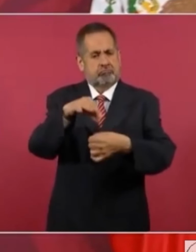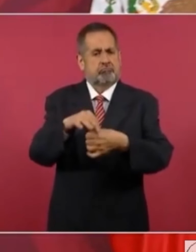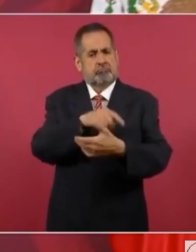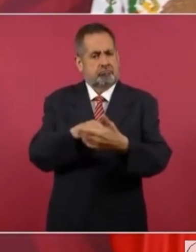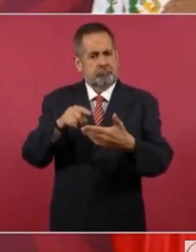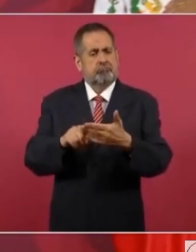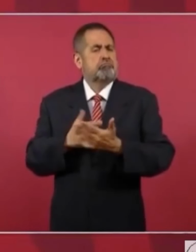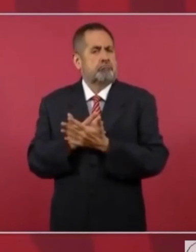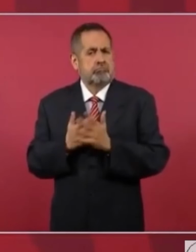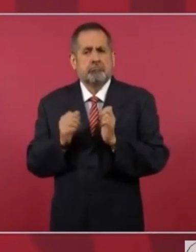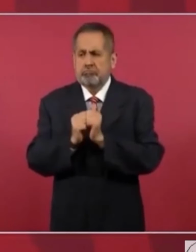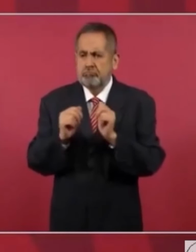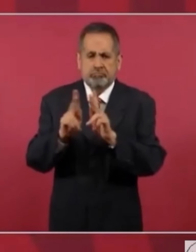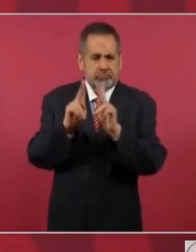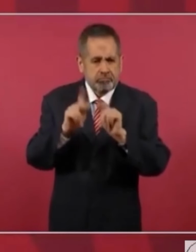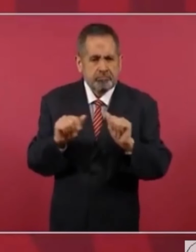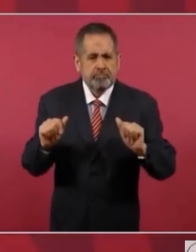y de manera